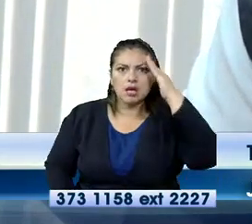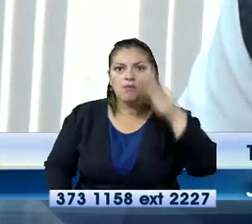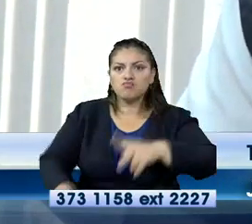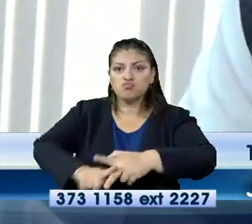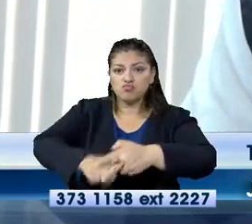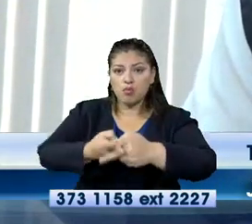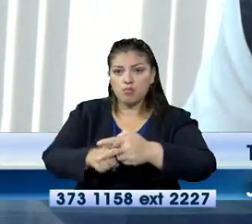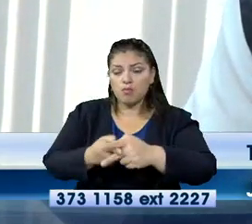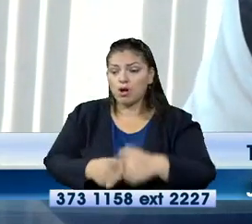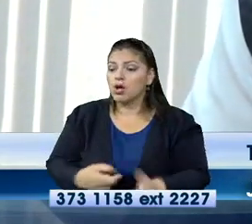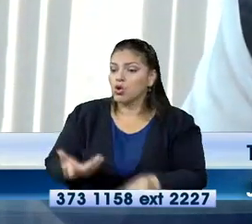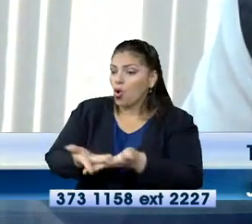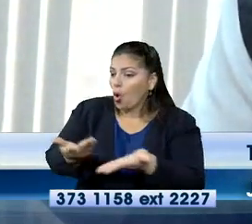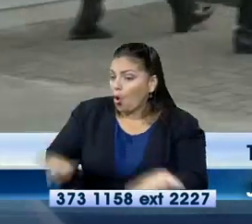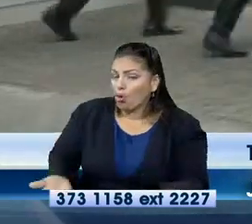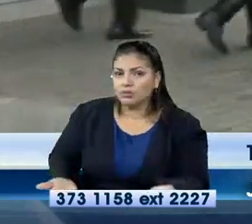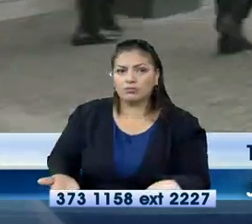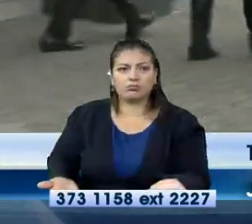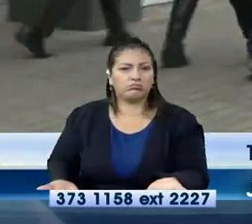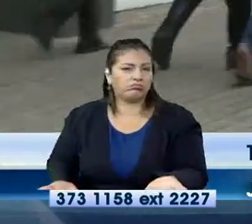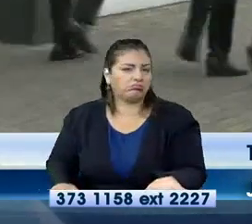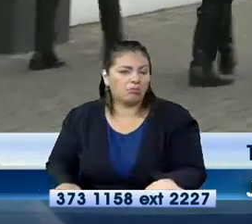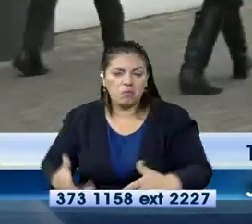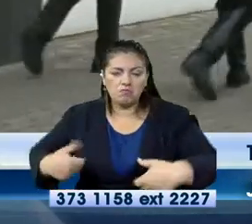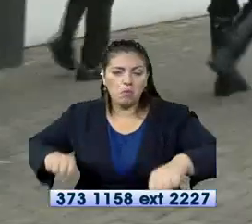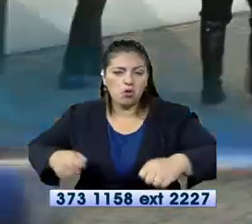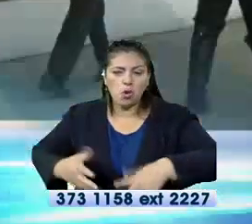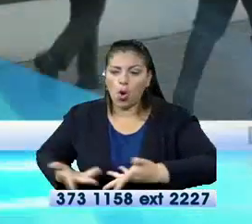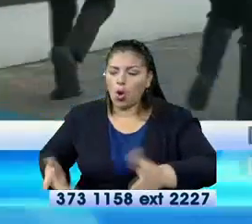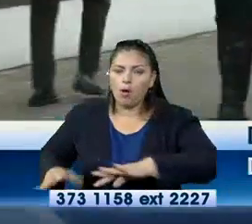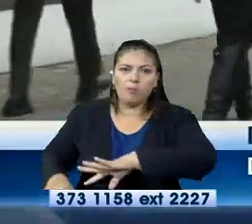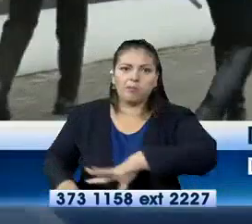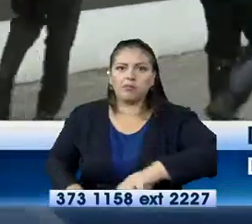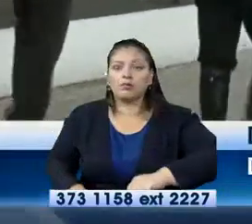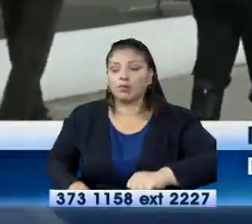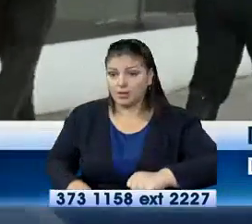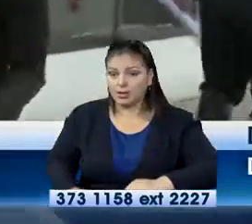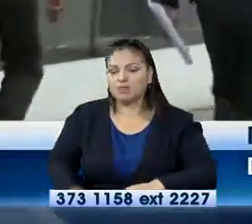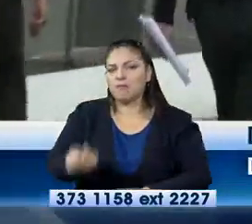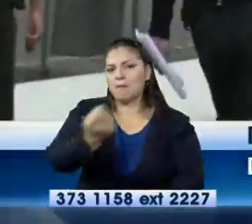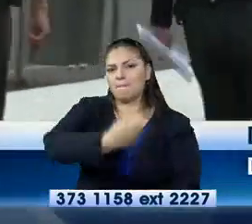las motos para luego ser vendidas. Desde Los Ríos, informó Odette Camacho.